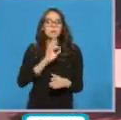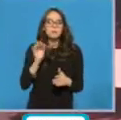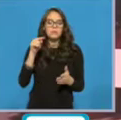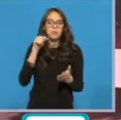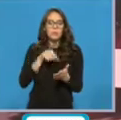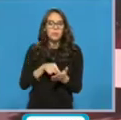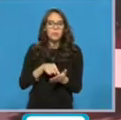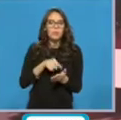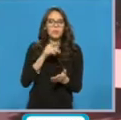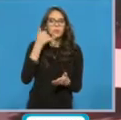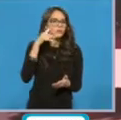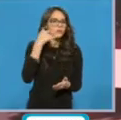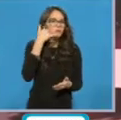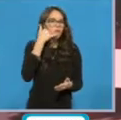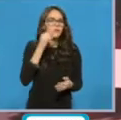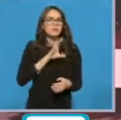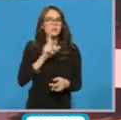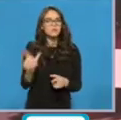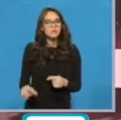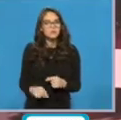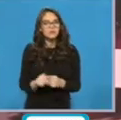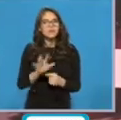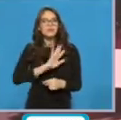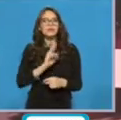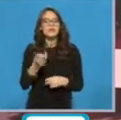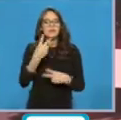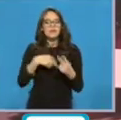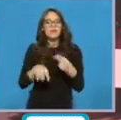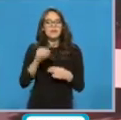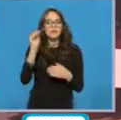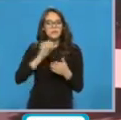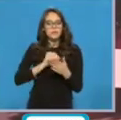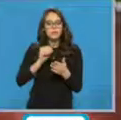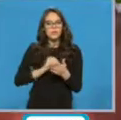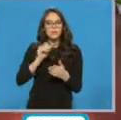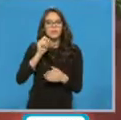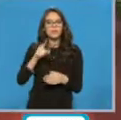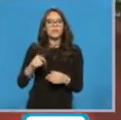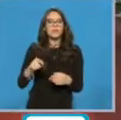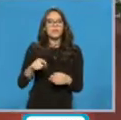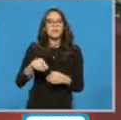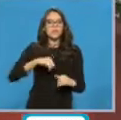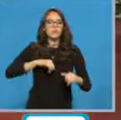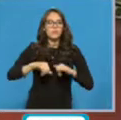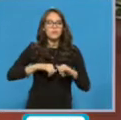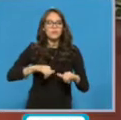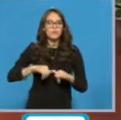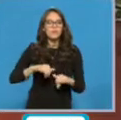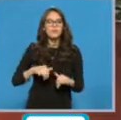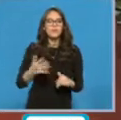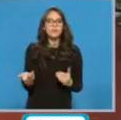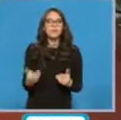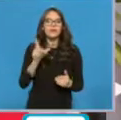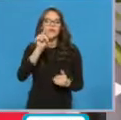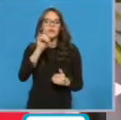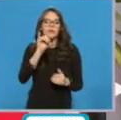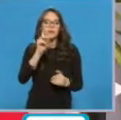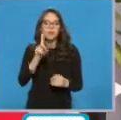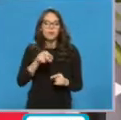y previamente se descargan coordenadas de latitud y